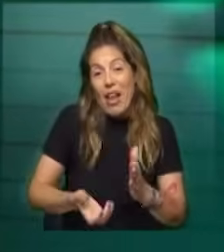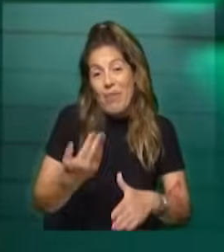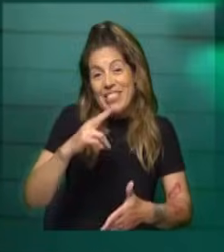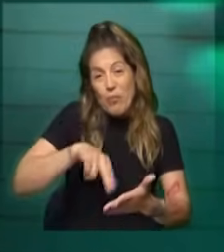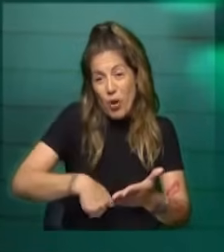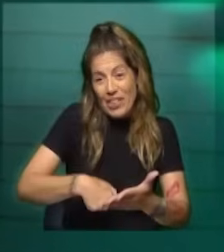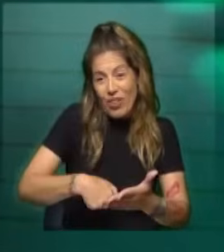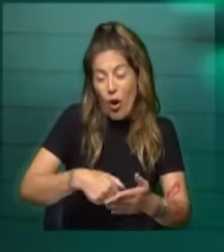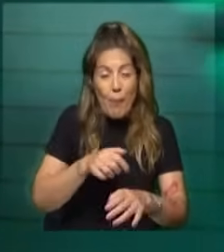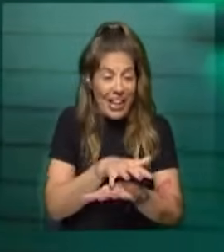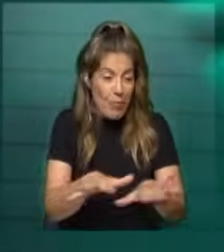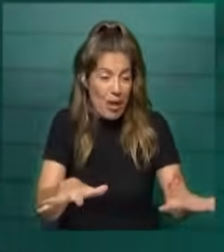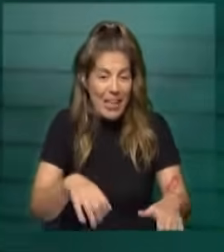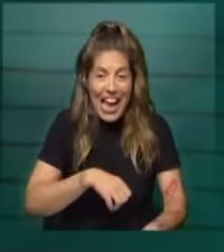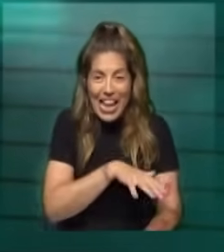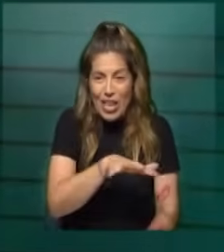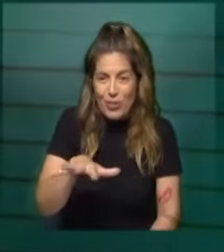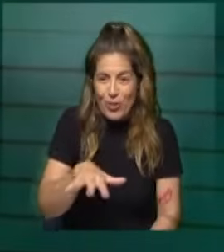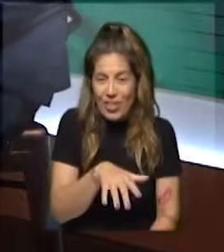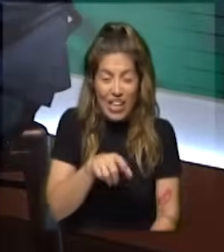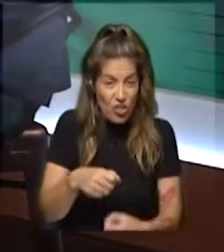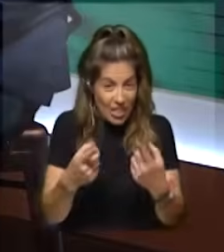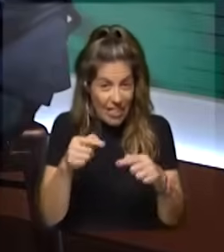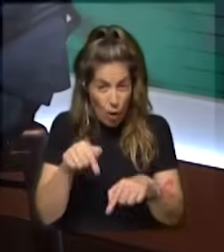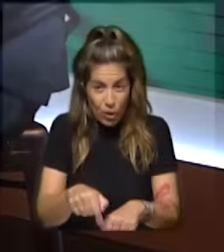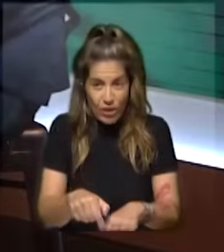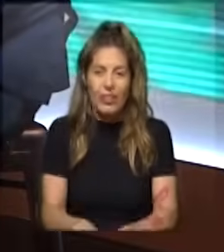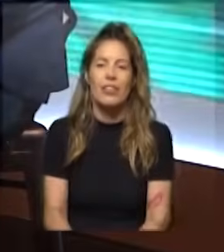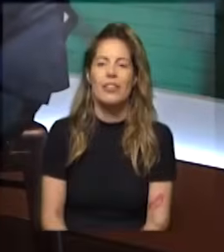permee hacia el resto de la sociedad. ¿Eso se está dando hoy?